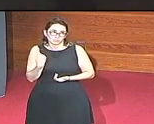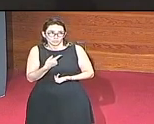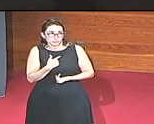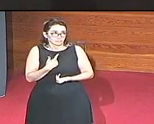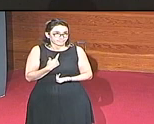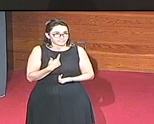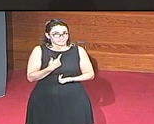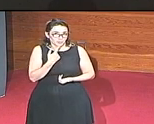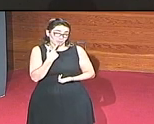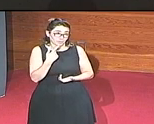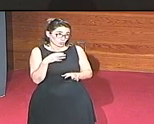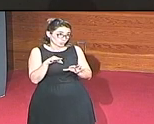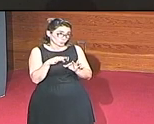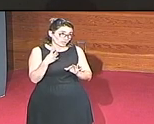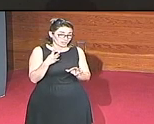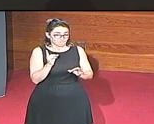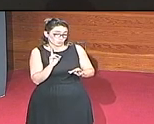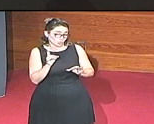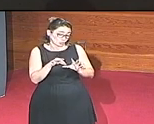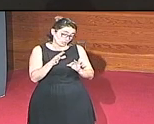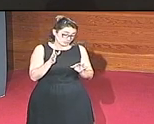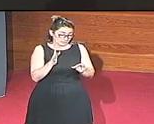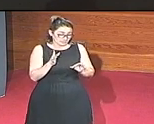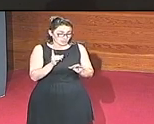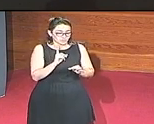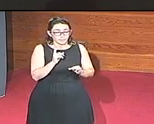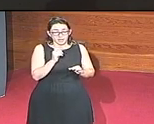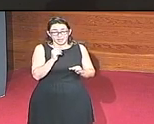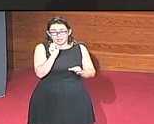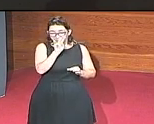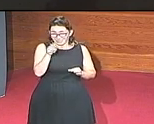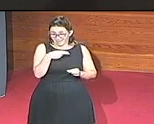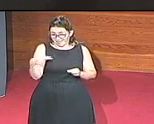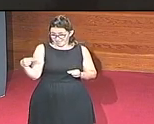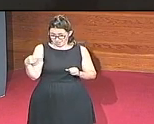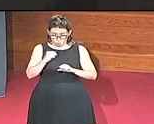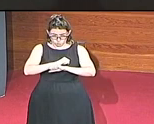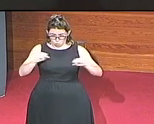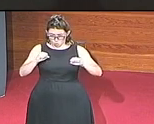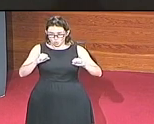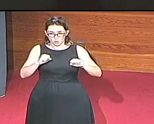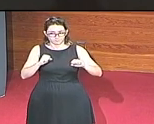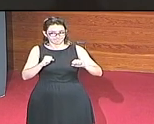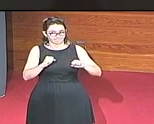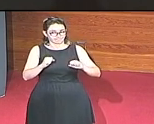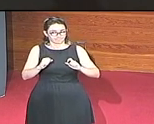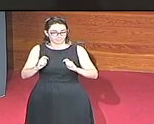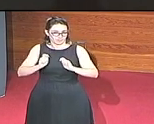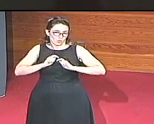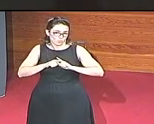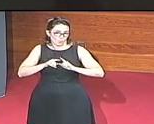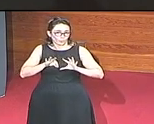a decir suerte los atentados de eta fueron muy importantes para que la sección de infografía del correo del correo